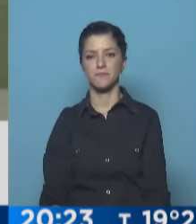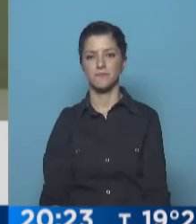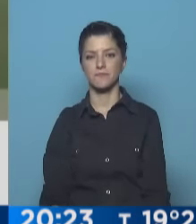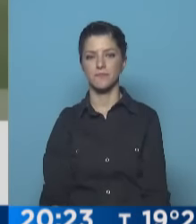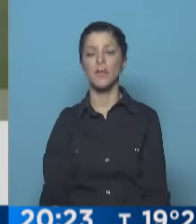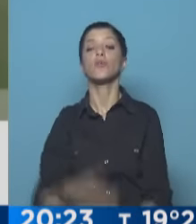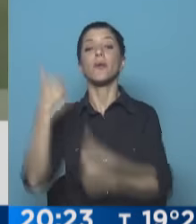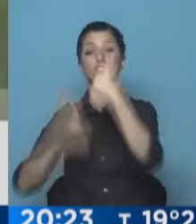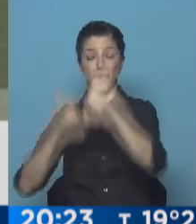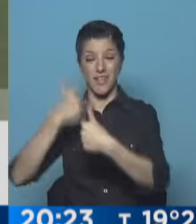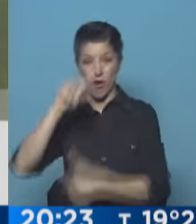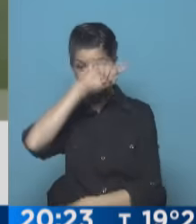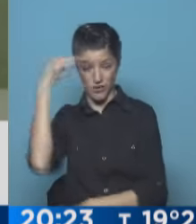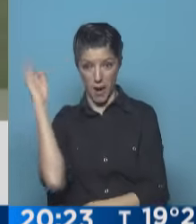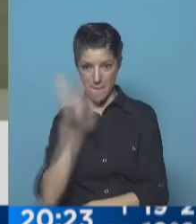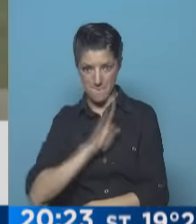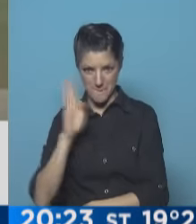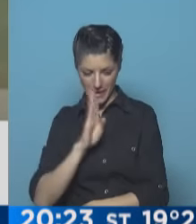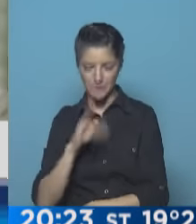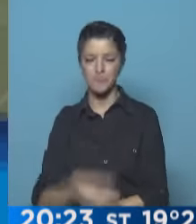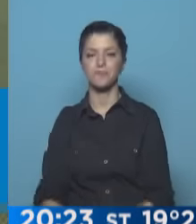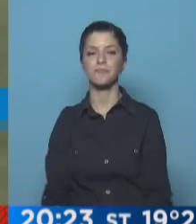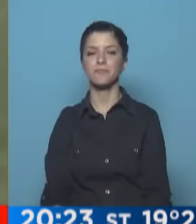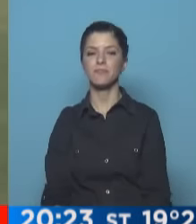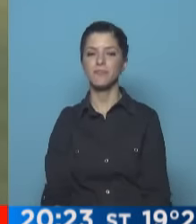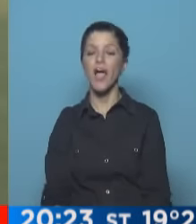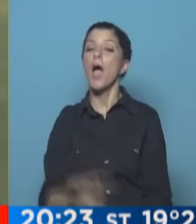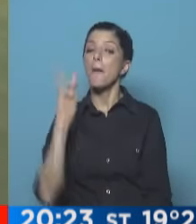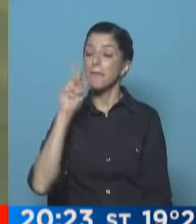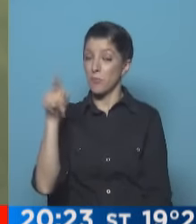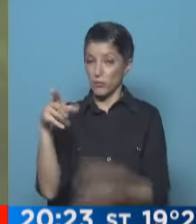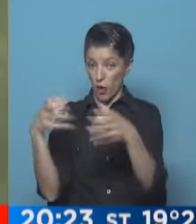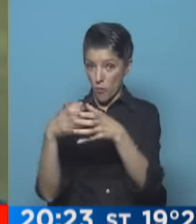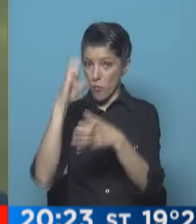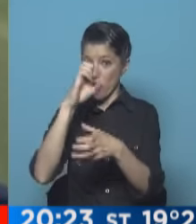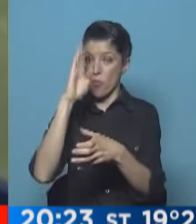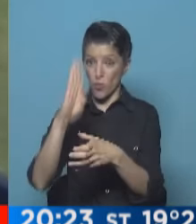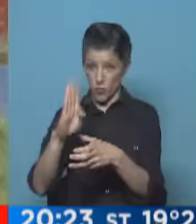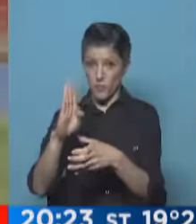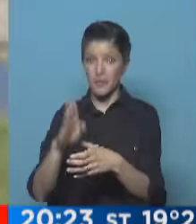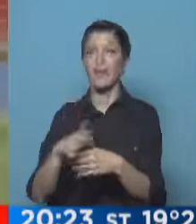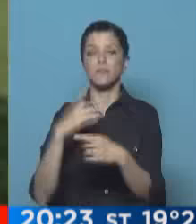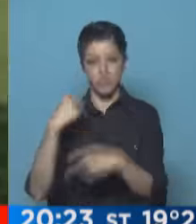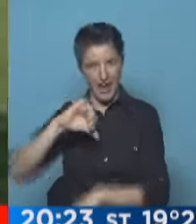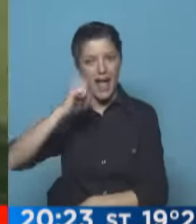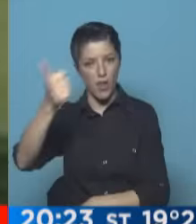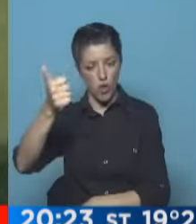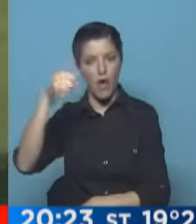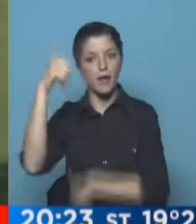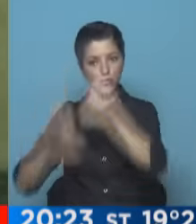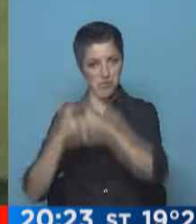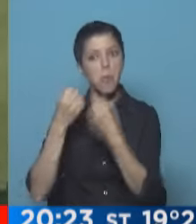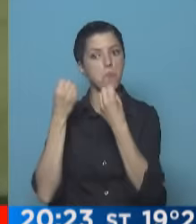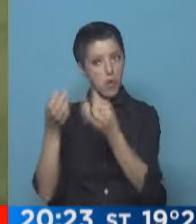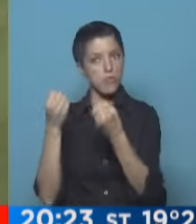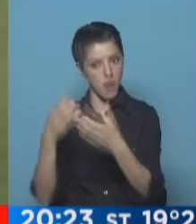torneo Nacional B. Vemos a un equipo que mereció, de la mano de Kudelka, ganar este torneo y lo hizo muy bien,